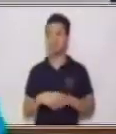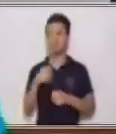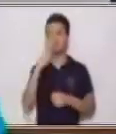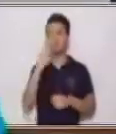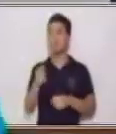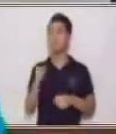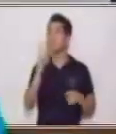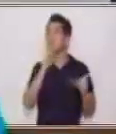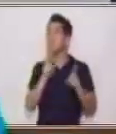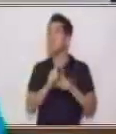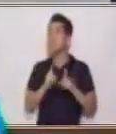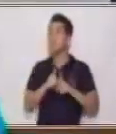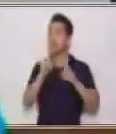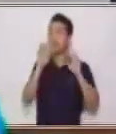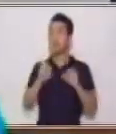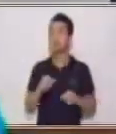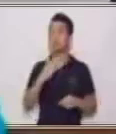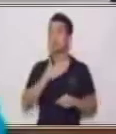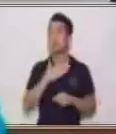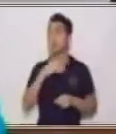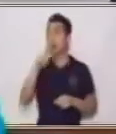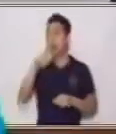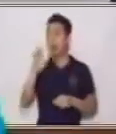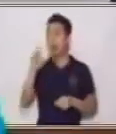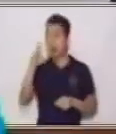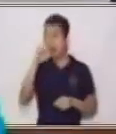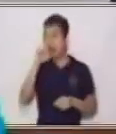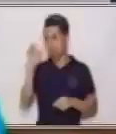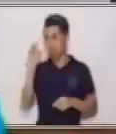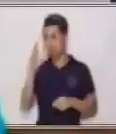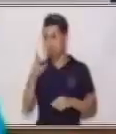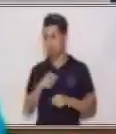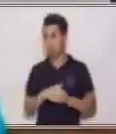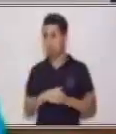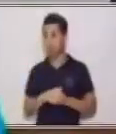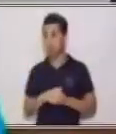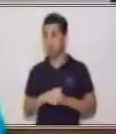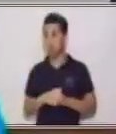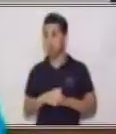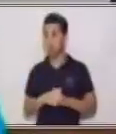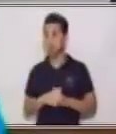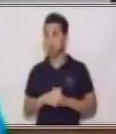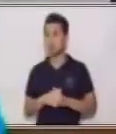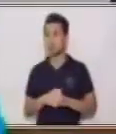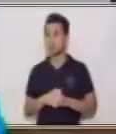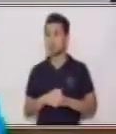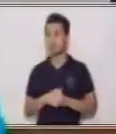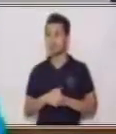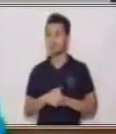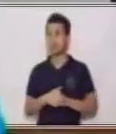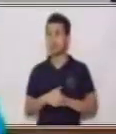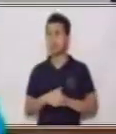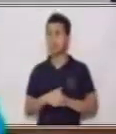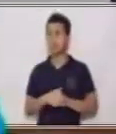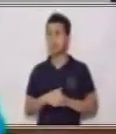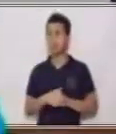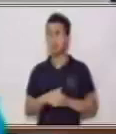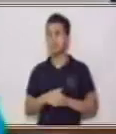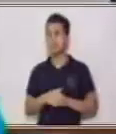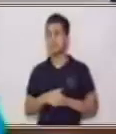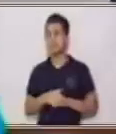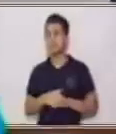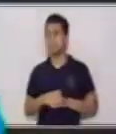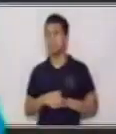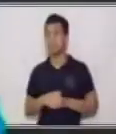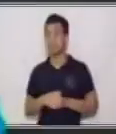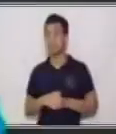conocer en ese antes de poder empezar con tu escritura. ¿Por qué pensar en ese lector? Porque, como te digo, no